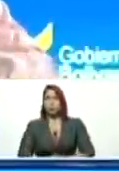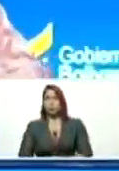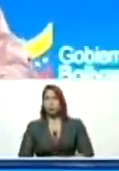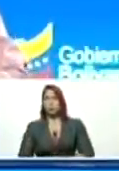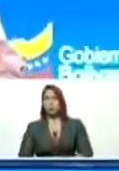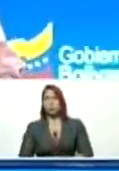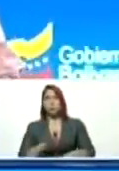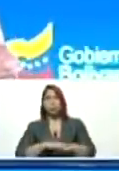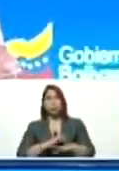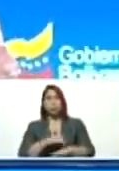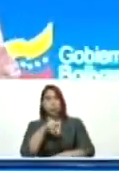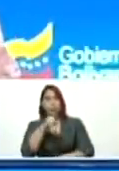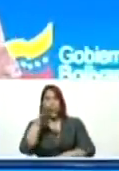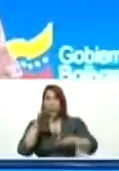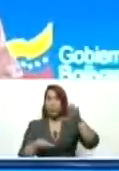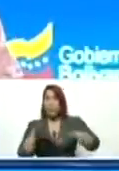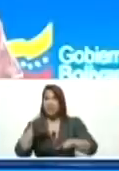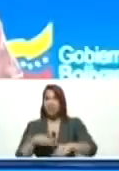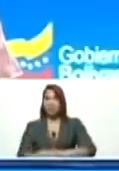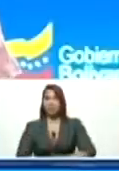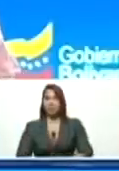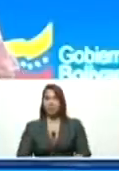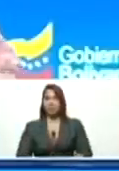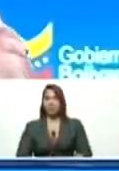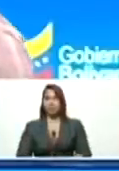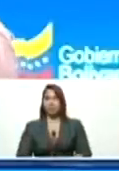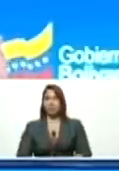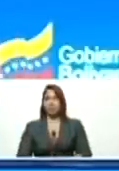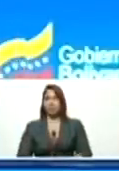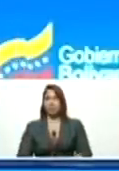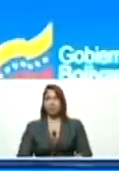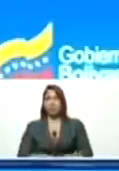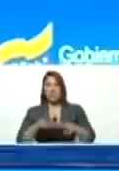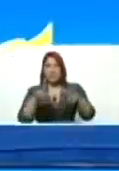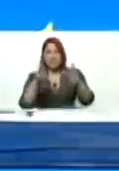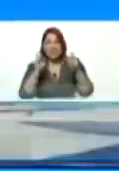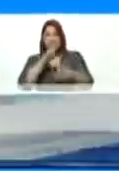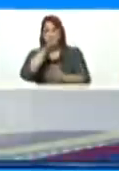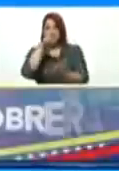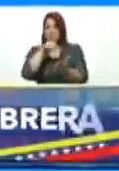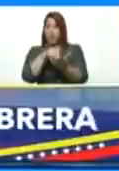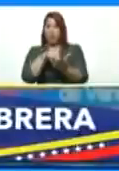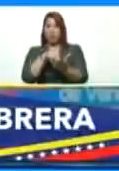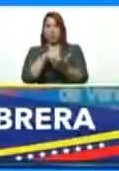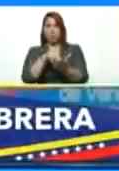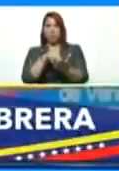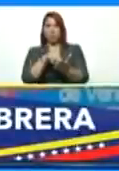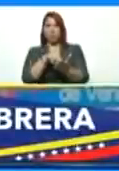porque solo depende del ingreso nacional